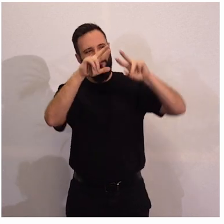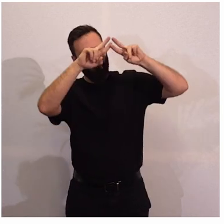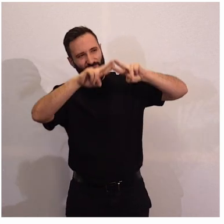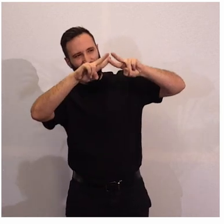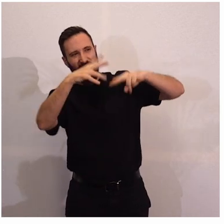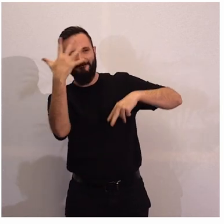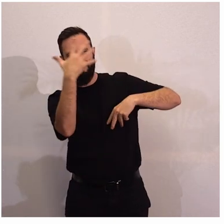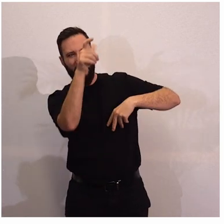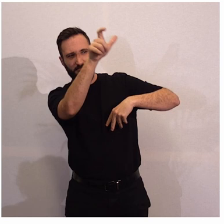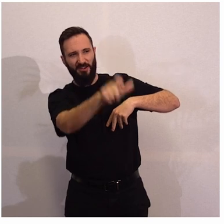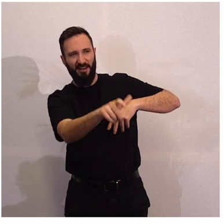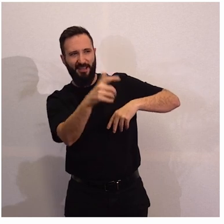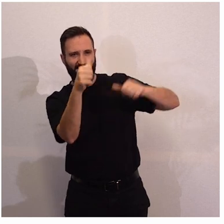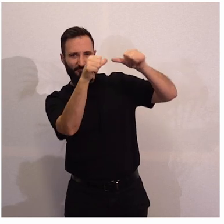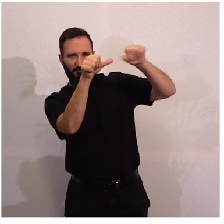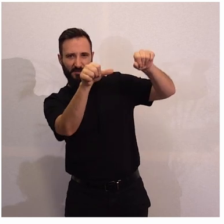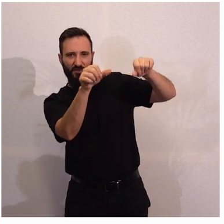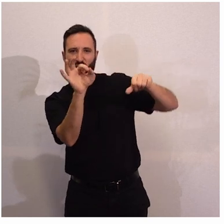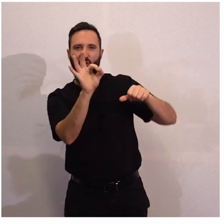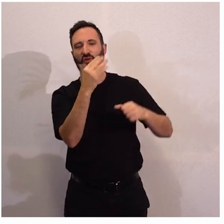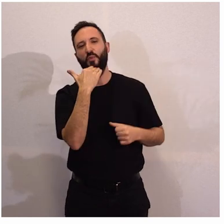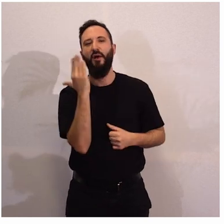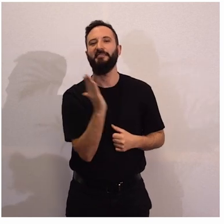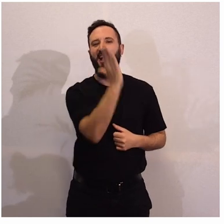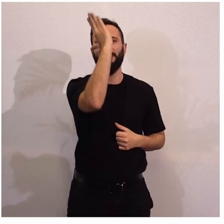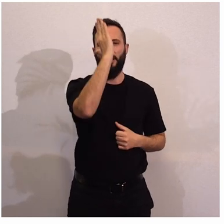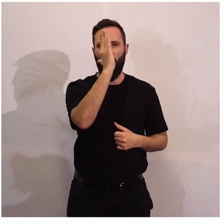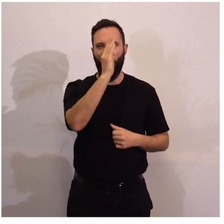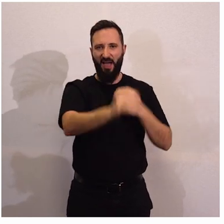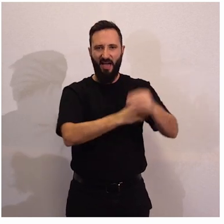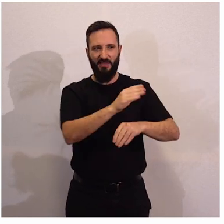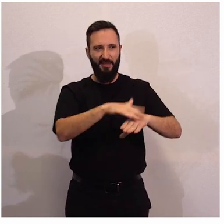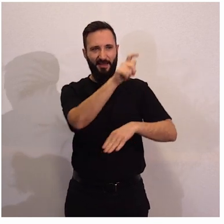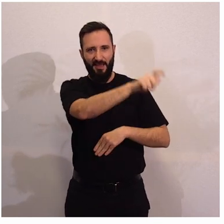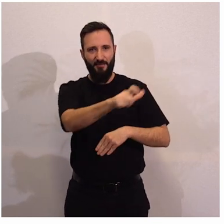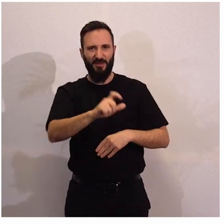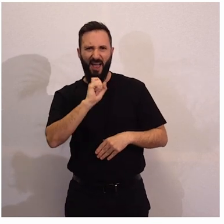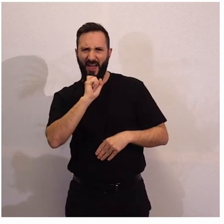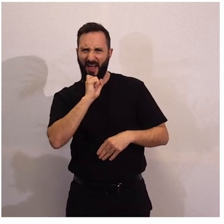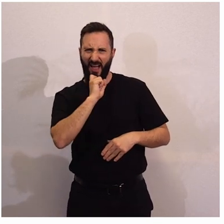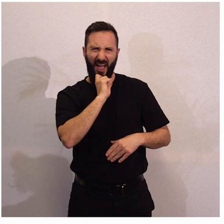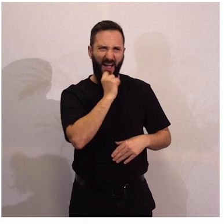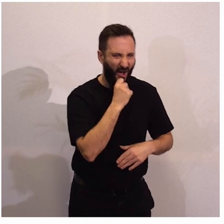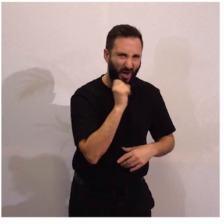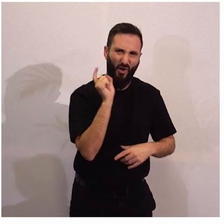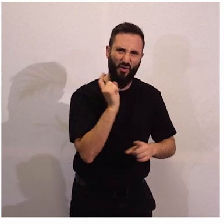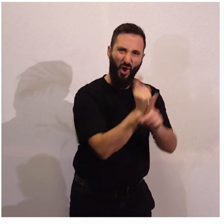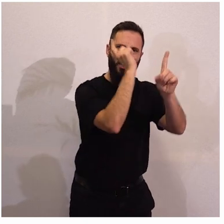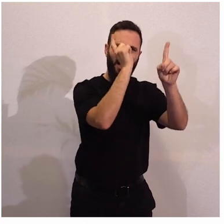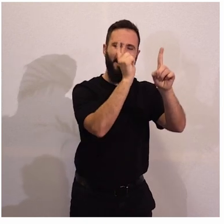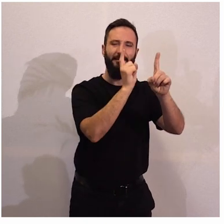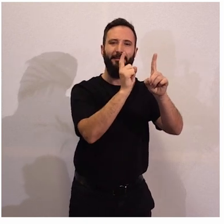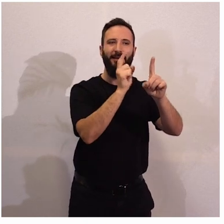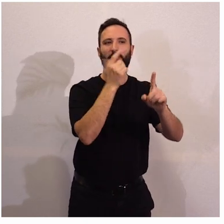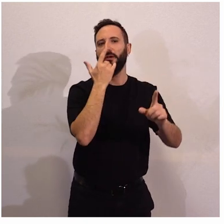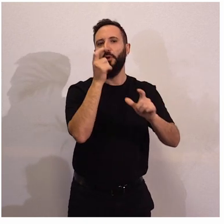determinadas personas, en ese castigo que se hace, ¿no? Con ese odio, ¿no? Que se manifiesta